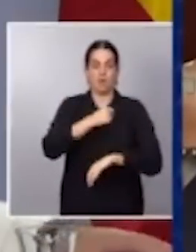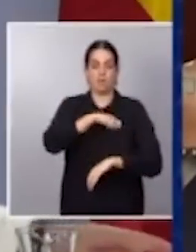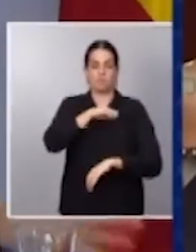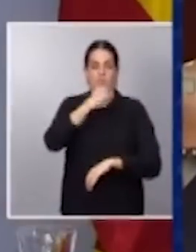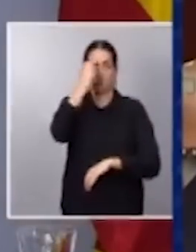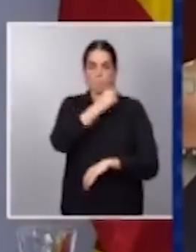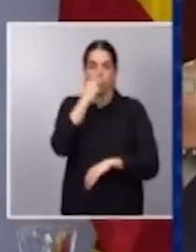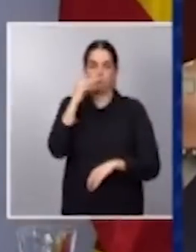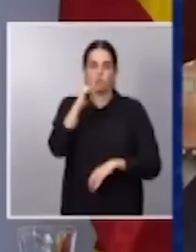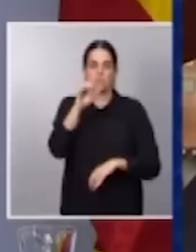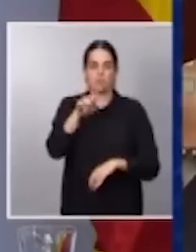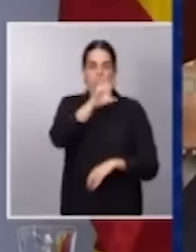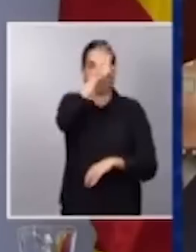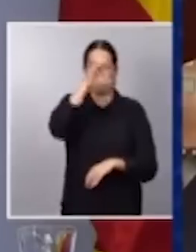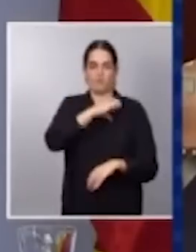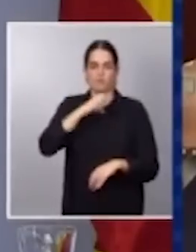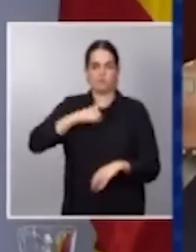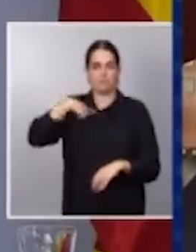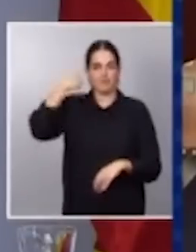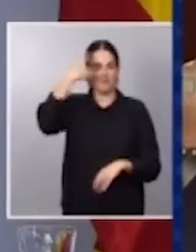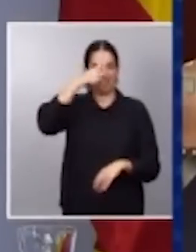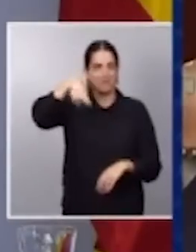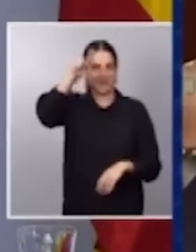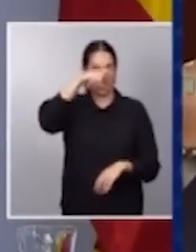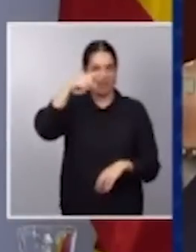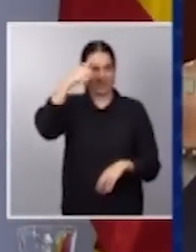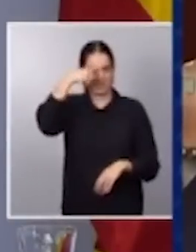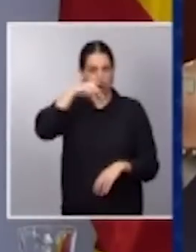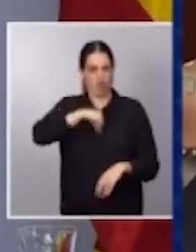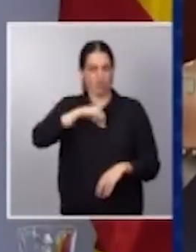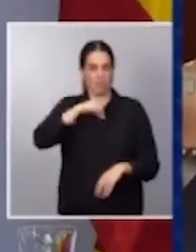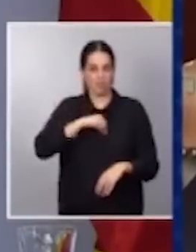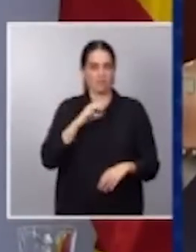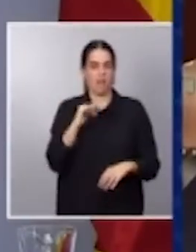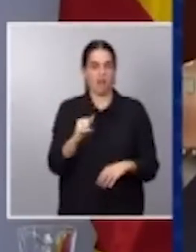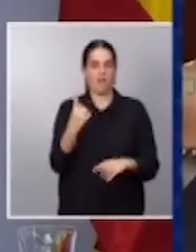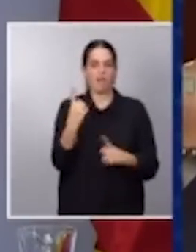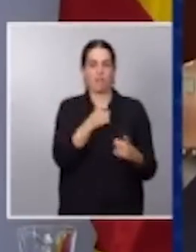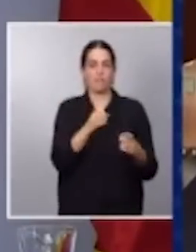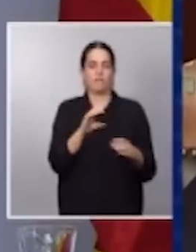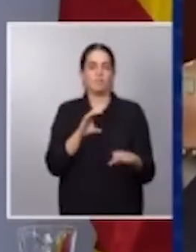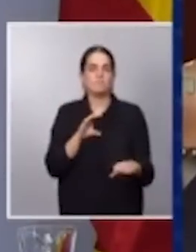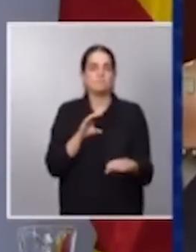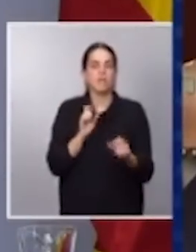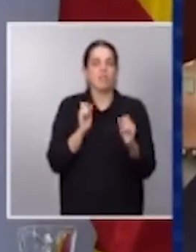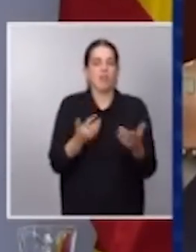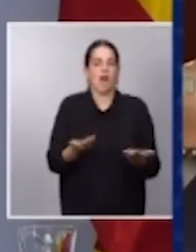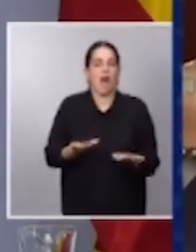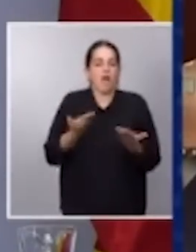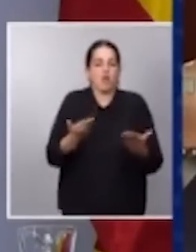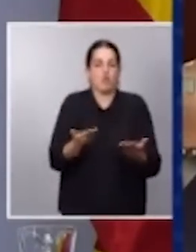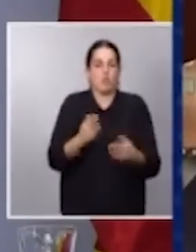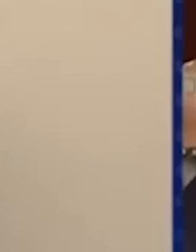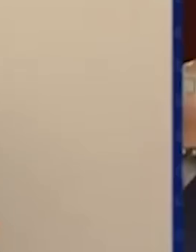provocado el que se hubiera llevado a buen término el estudio la resolución definitiva sobre el fondo y en ese sentido no como